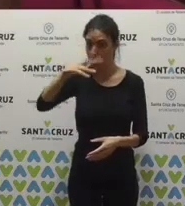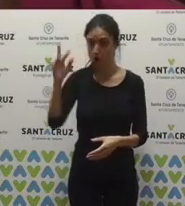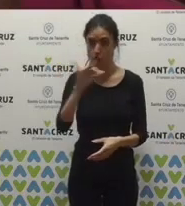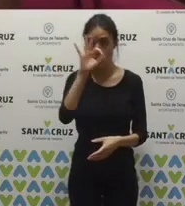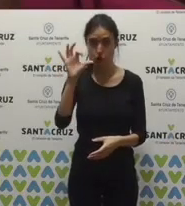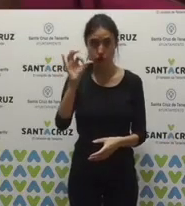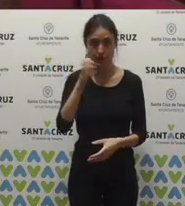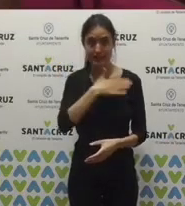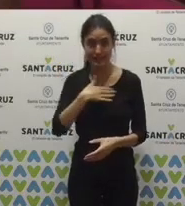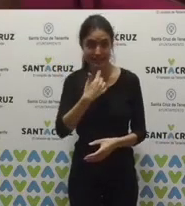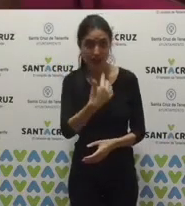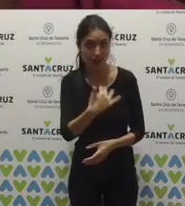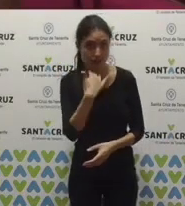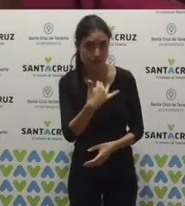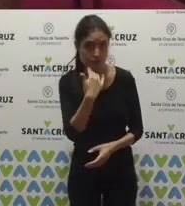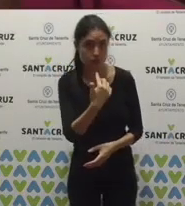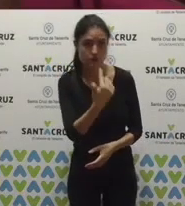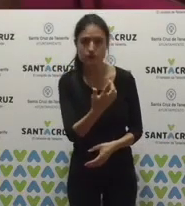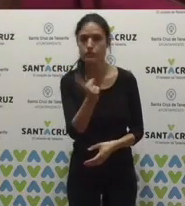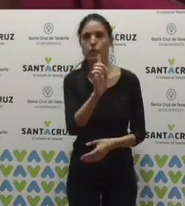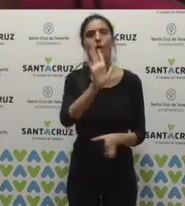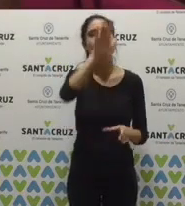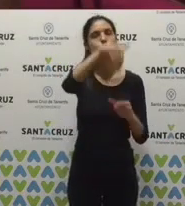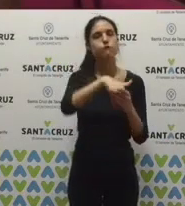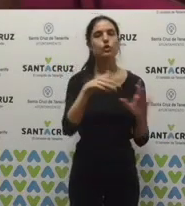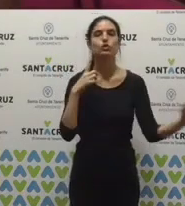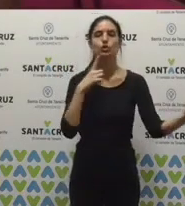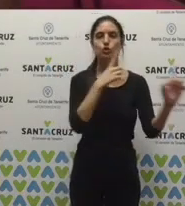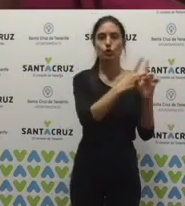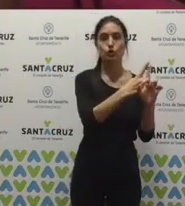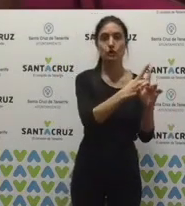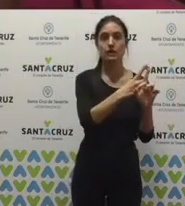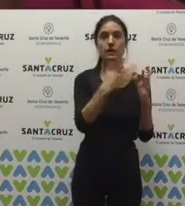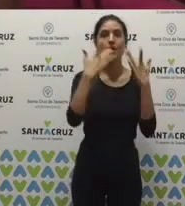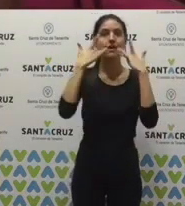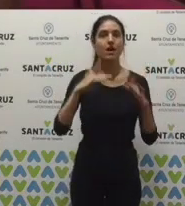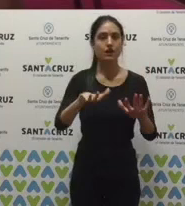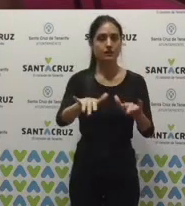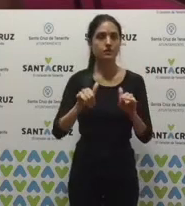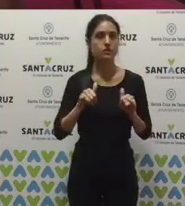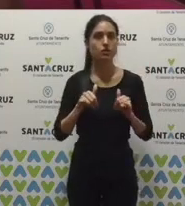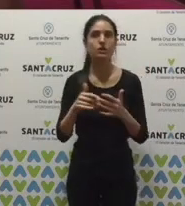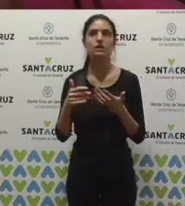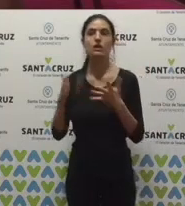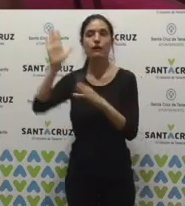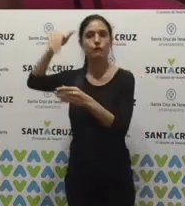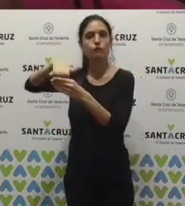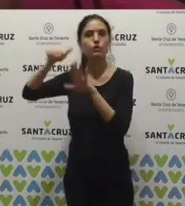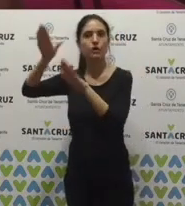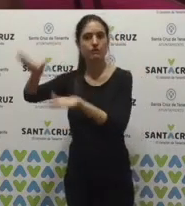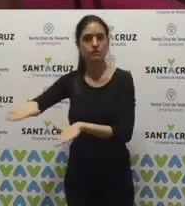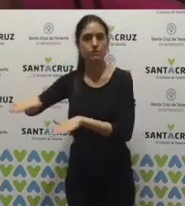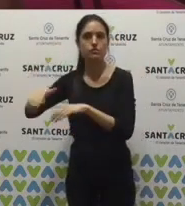perfecto pues pasamos a votar votos en contra extensiones votos a favor